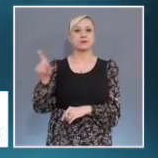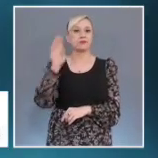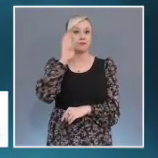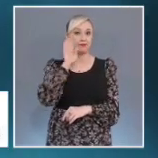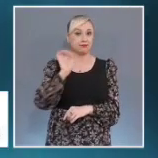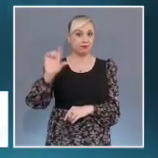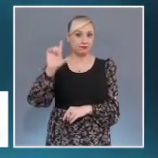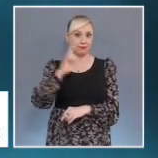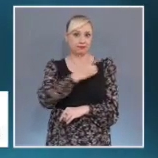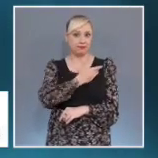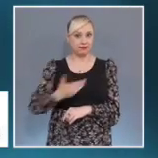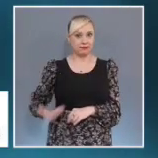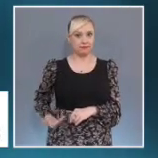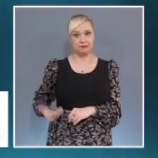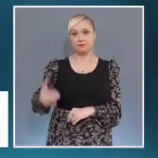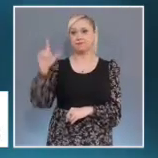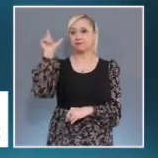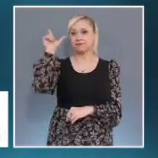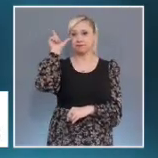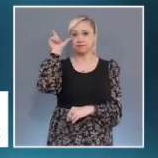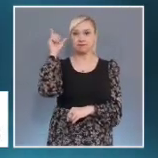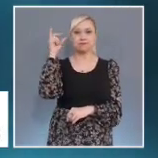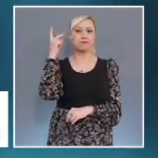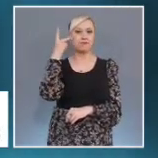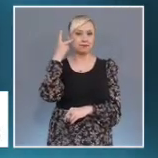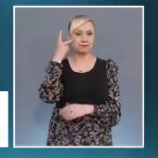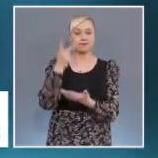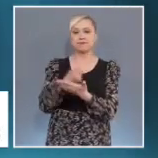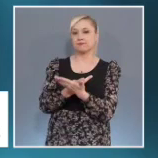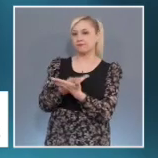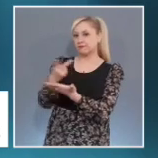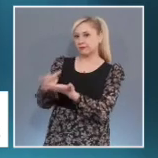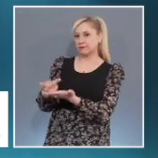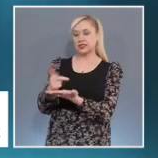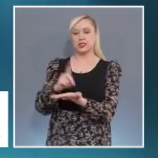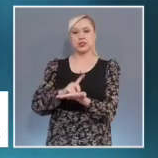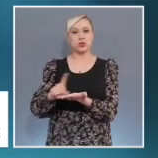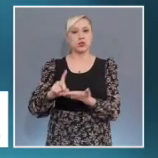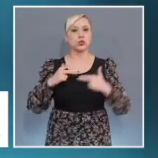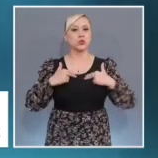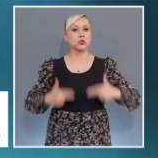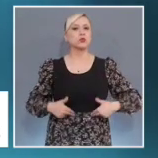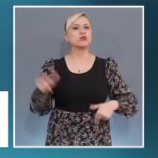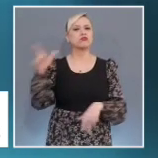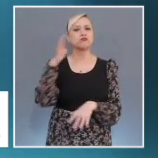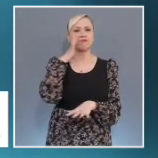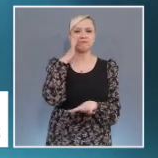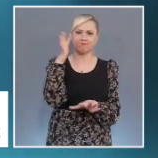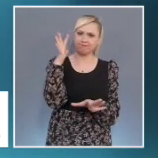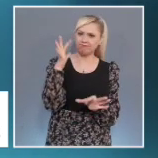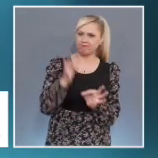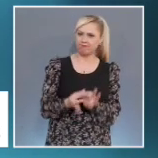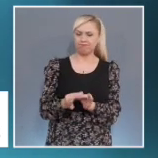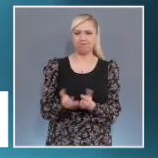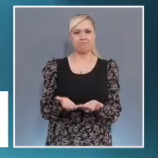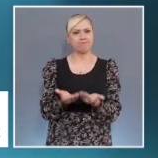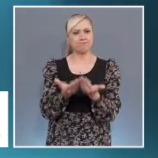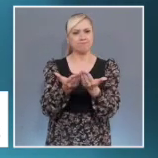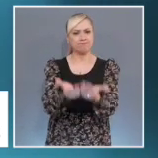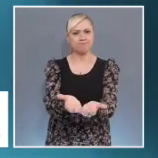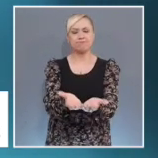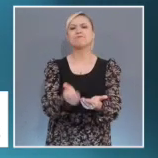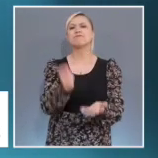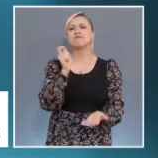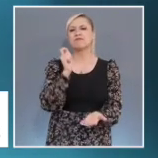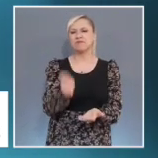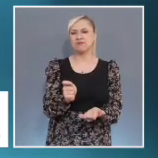Piña Hernández, recibió el Premio de Derechos Humanos por el compromiso asumido para garantizar el acceso a la justicia en igualdad